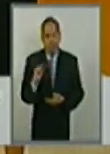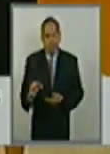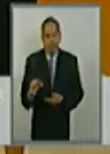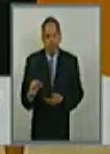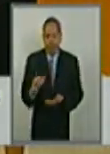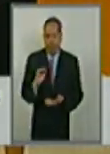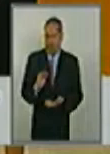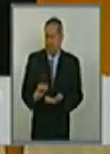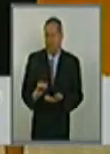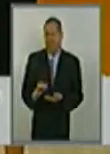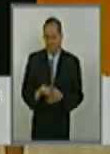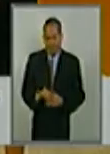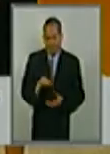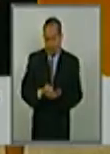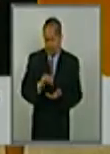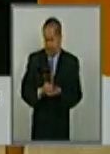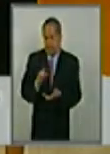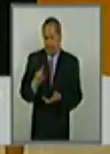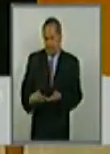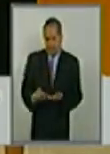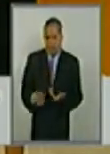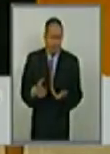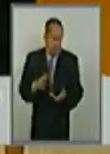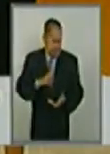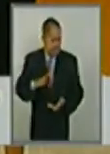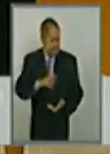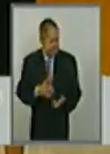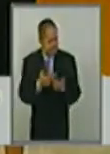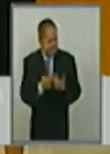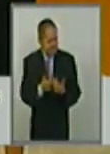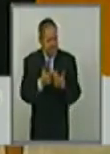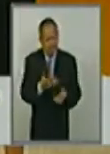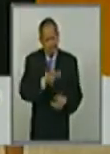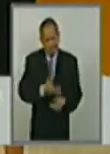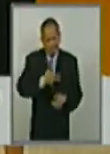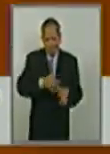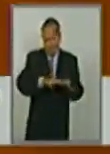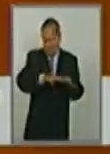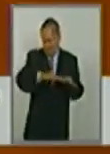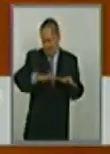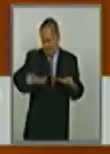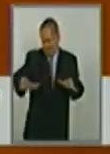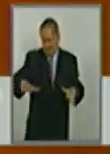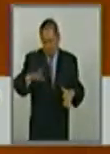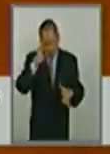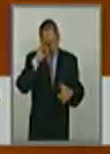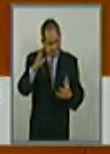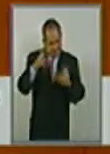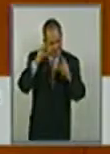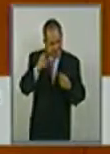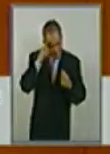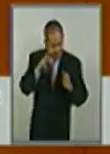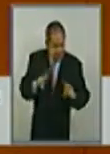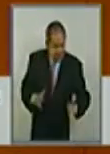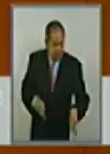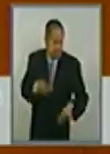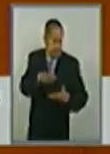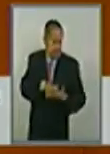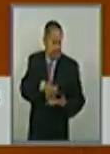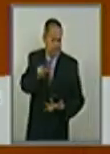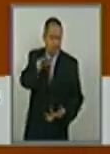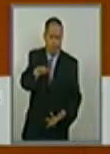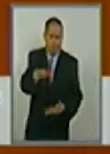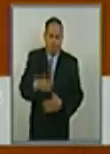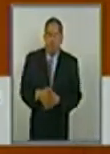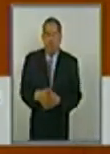bajo. Además de lo anterior, y a pesar de contar con las condiciones territoriales para desempeñar la pesca, quienes se dedican